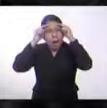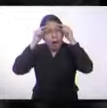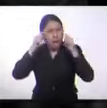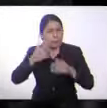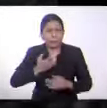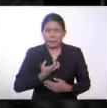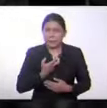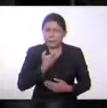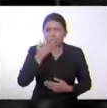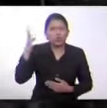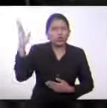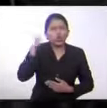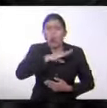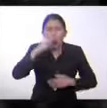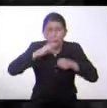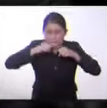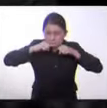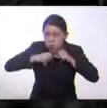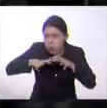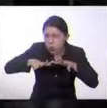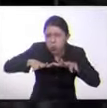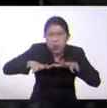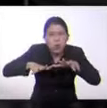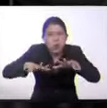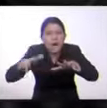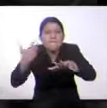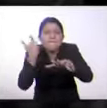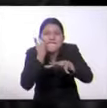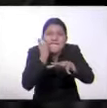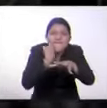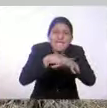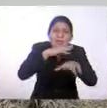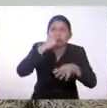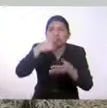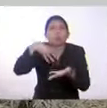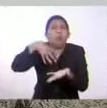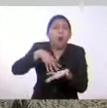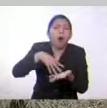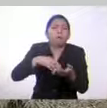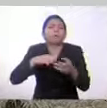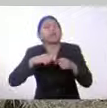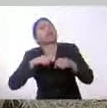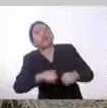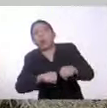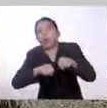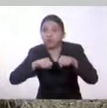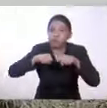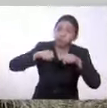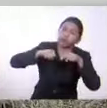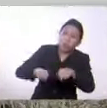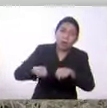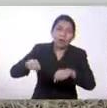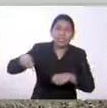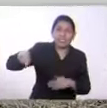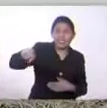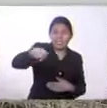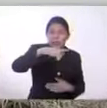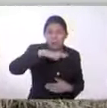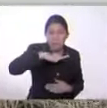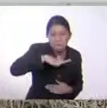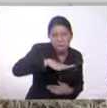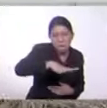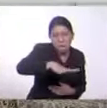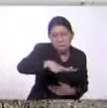una peste mortal, y a impulso suyo perecían los pueblos. porque el Átrida había cubierto de oprobio